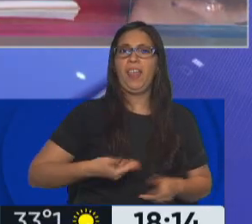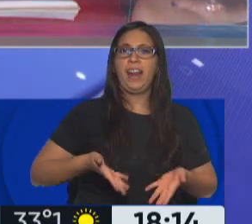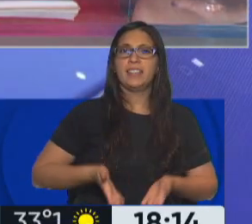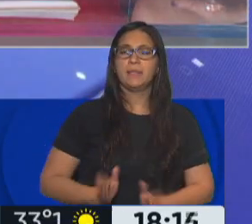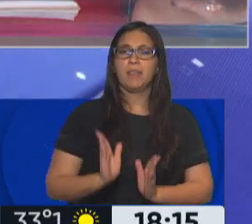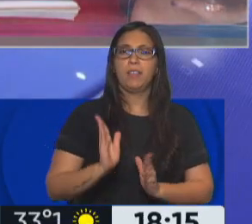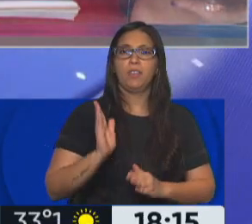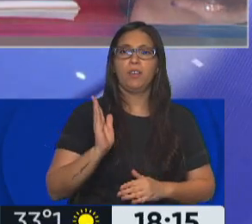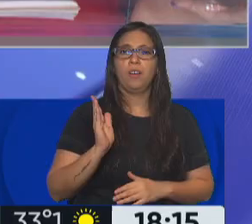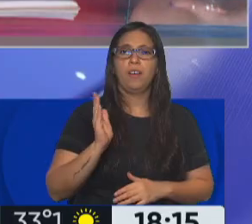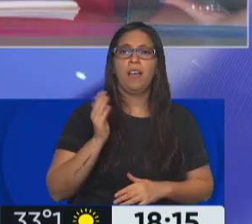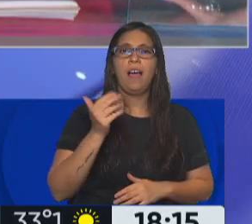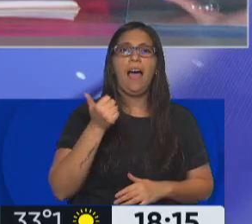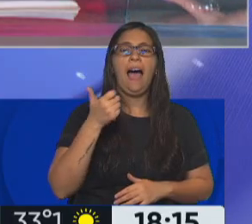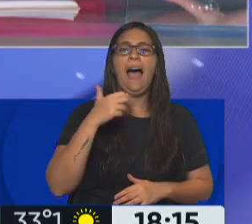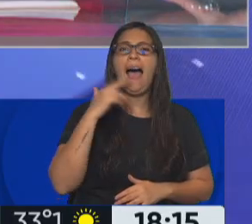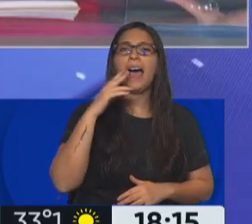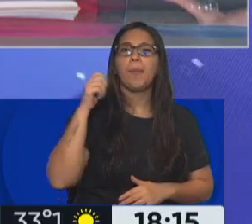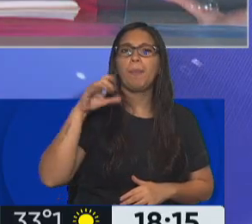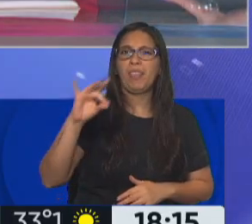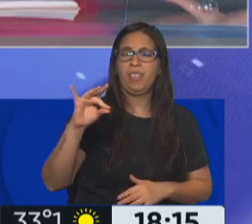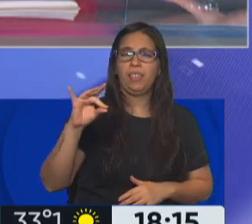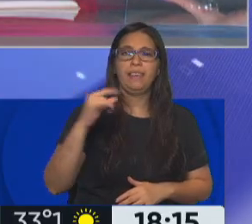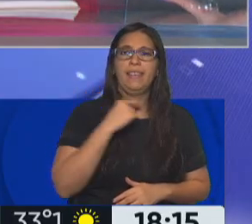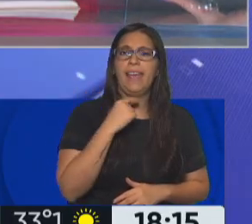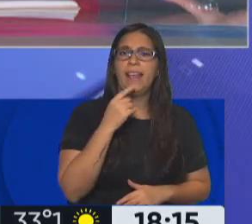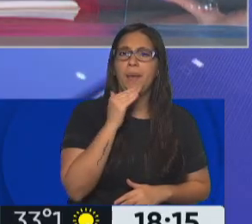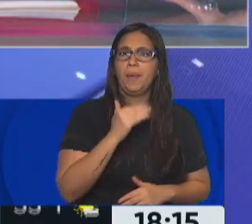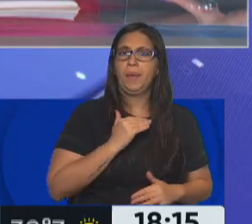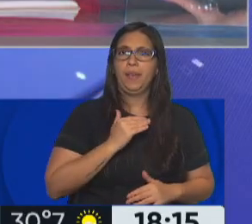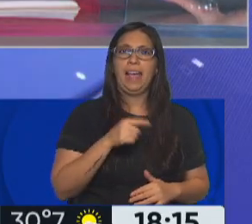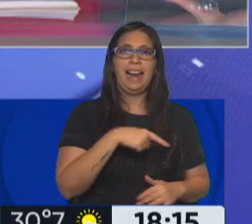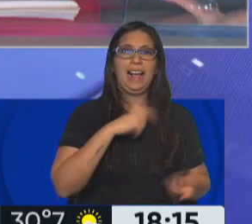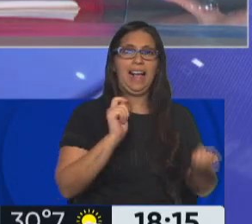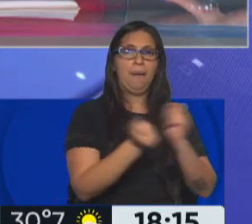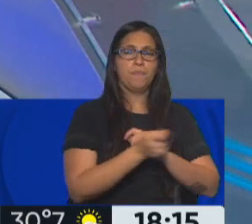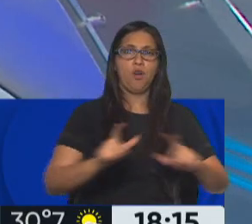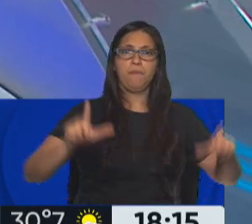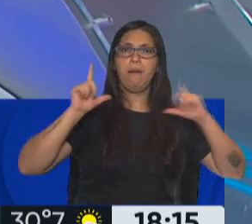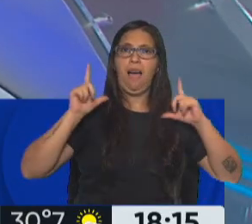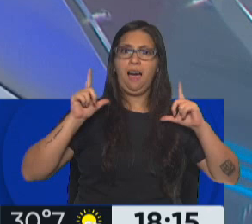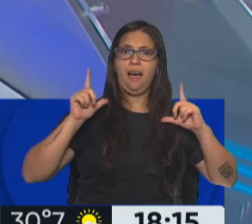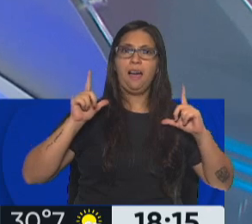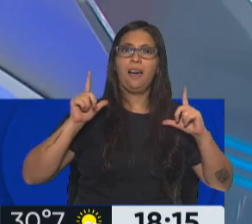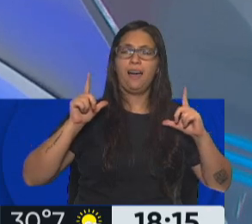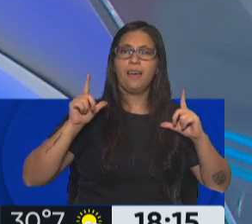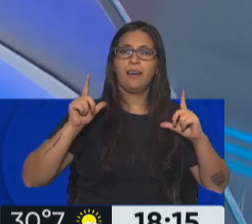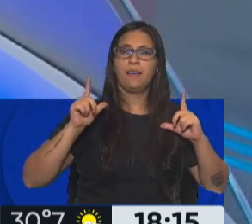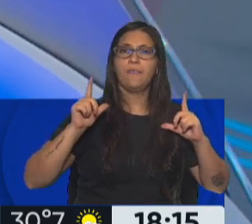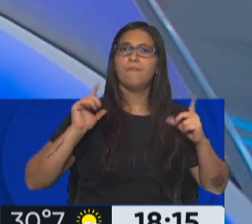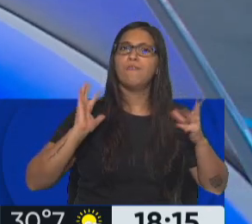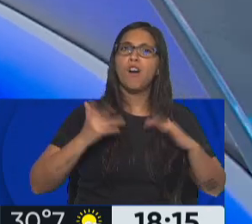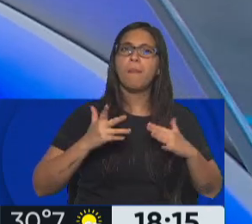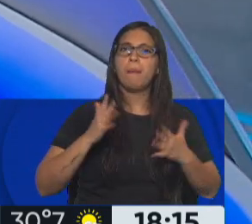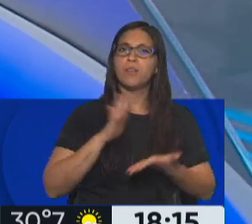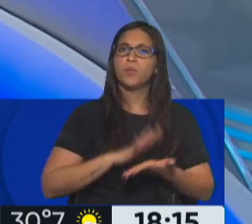¿no? Que es Ahmed Cambió al-Shar. su vestimenta, hizo También. un cambio muy fuerte, Sí, al menos claro. para mostrar una moderación. Sí, son todas gestualidades. Sí. Hacia Occidente, por